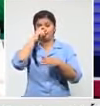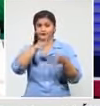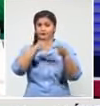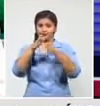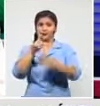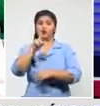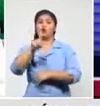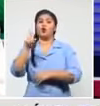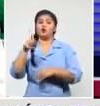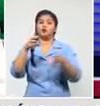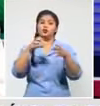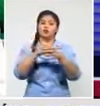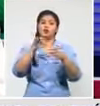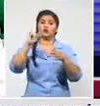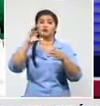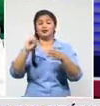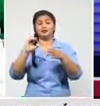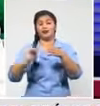y más,